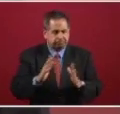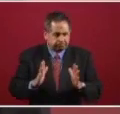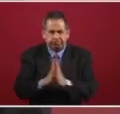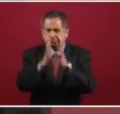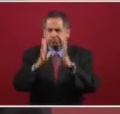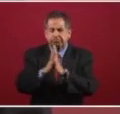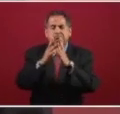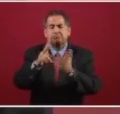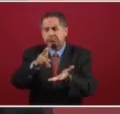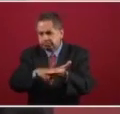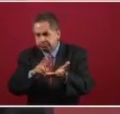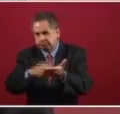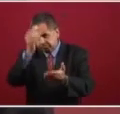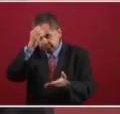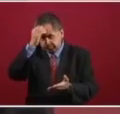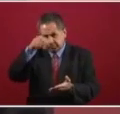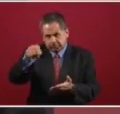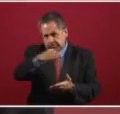participa.